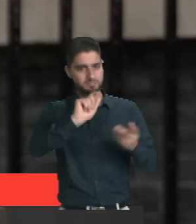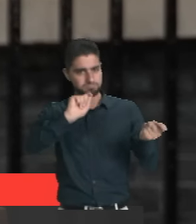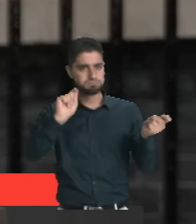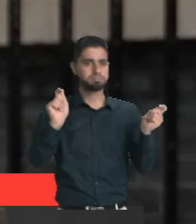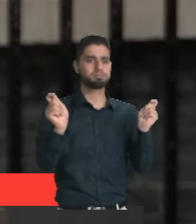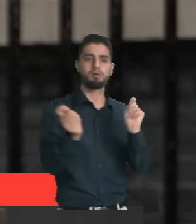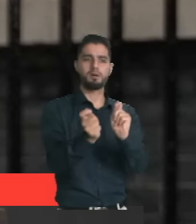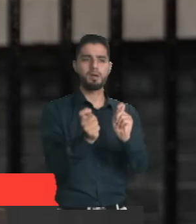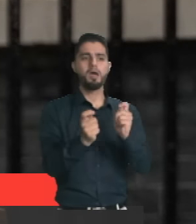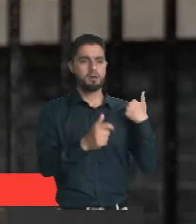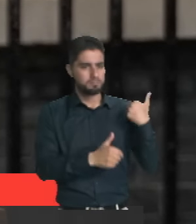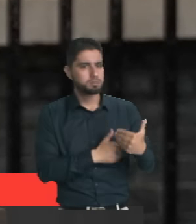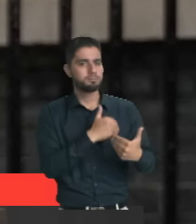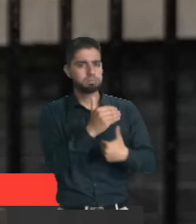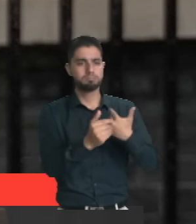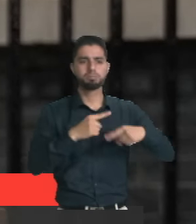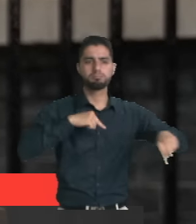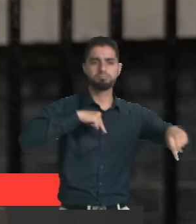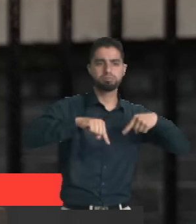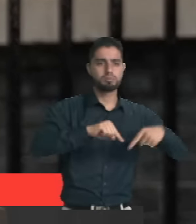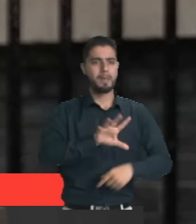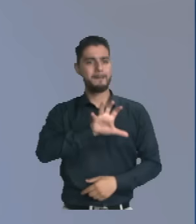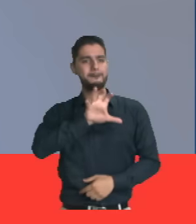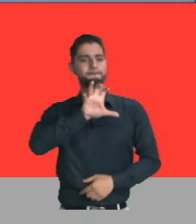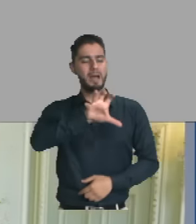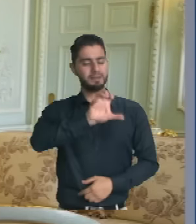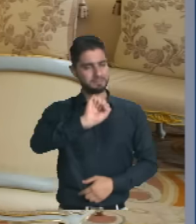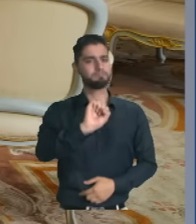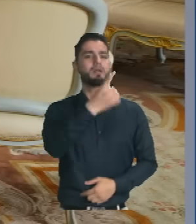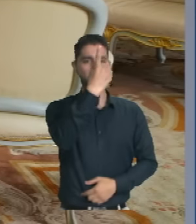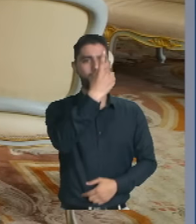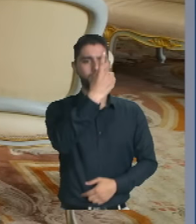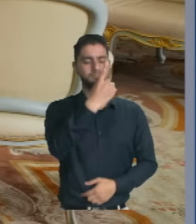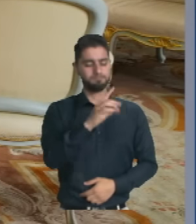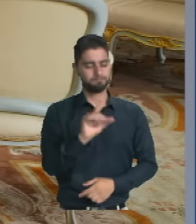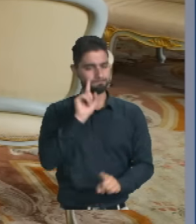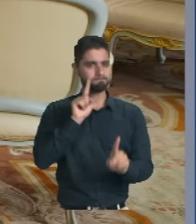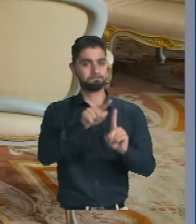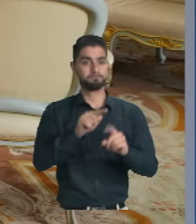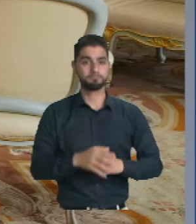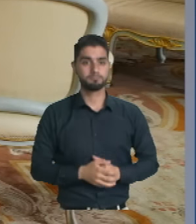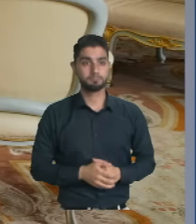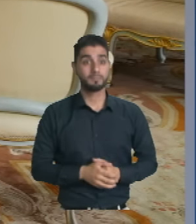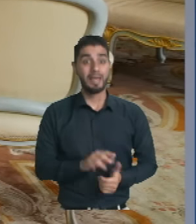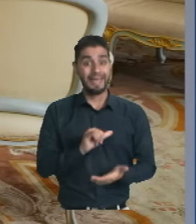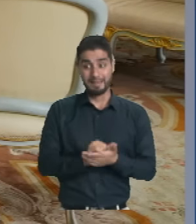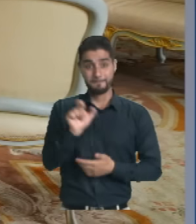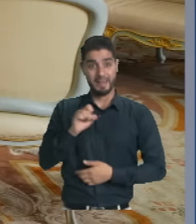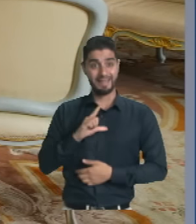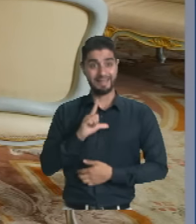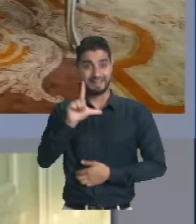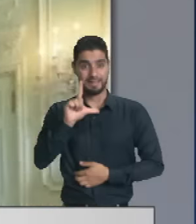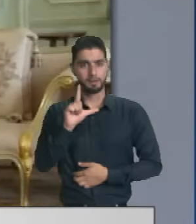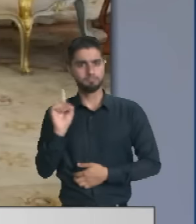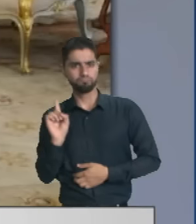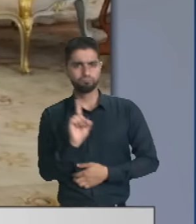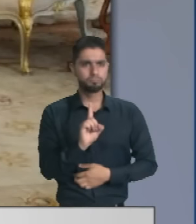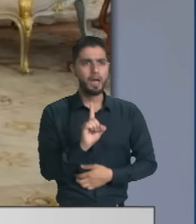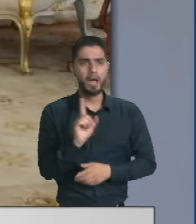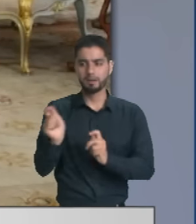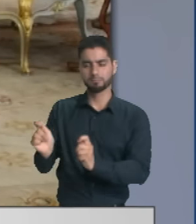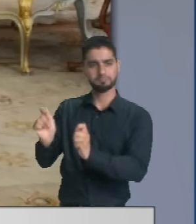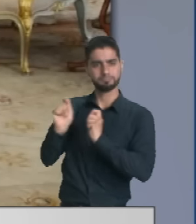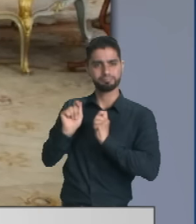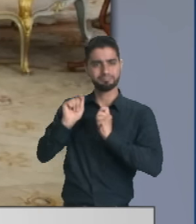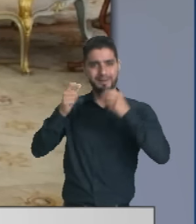govern. Country first. Party second. Esto sucedió luego de que el líder laborista recibiera el encargo del rey Carlos III